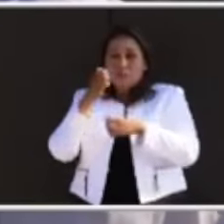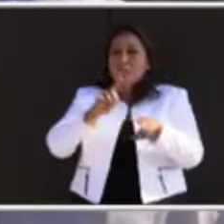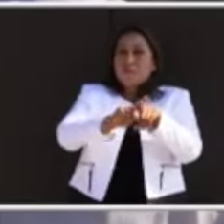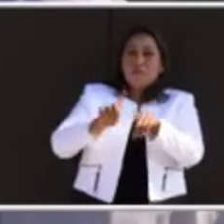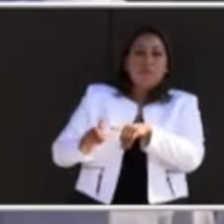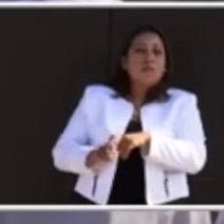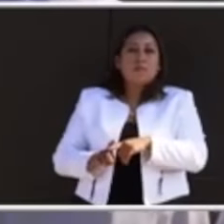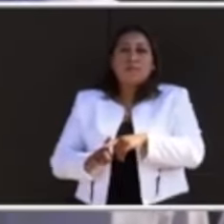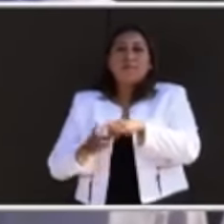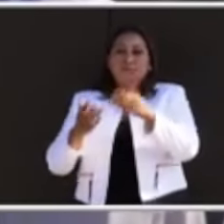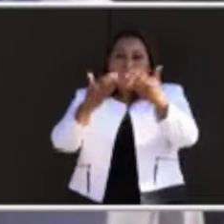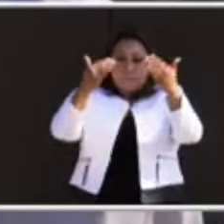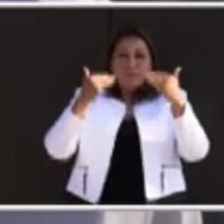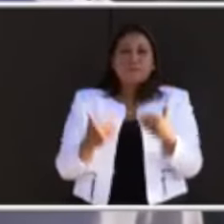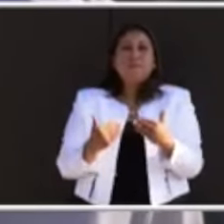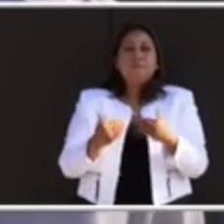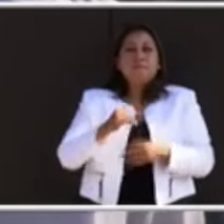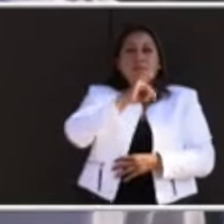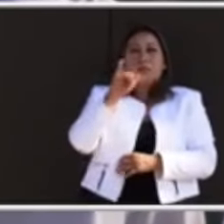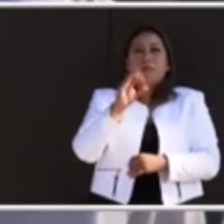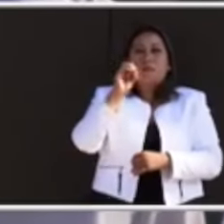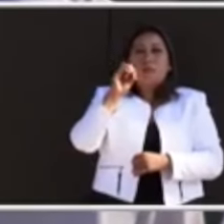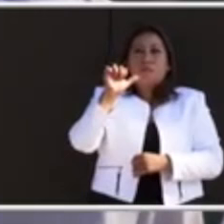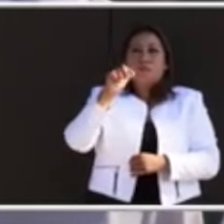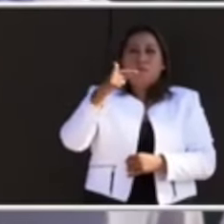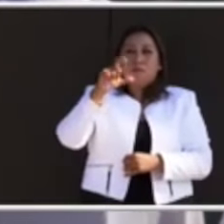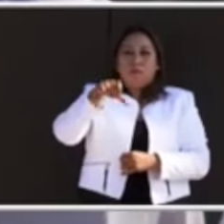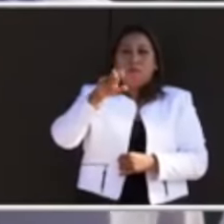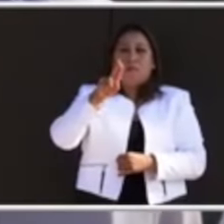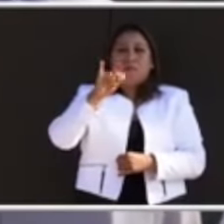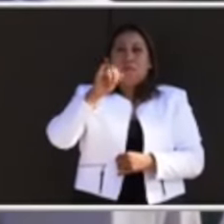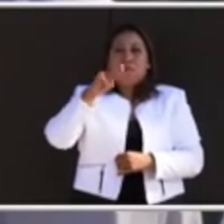Joaquín Rosendo Guzmán Avilés será secretario de Desarrollo